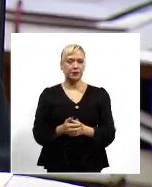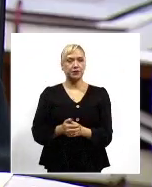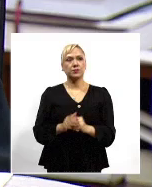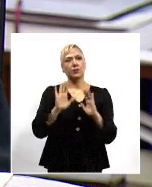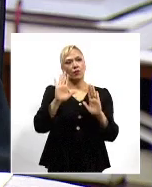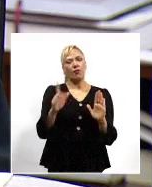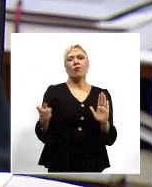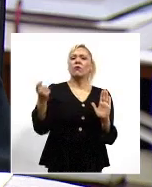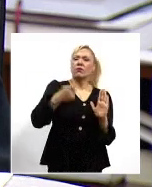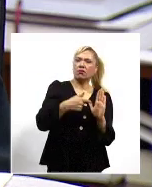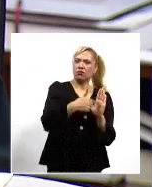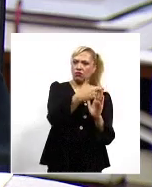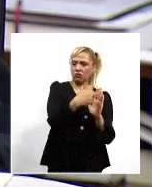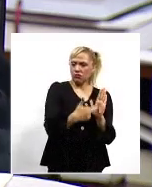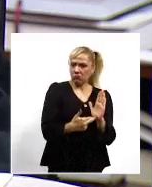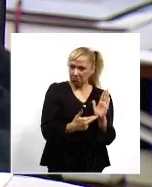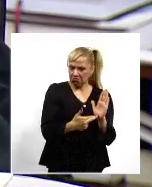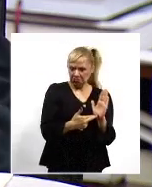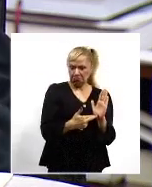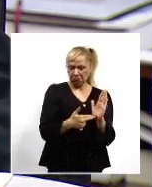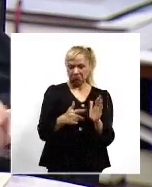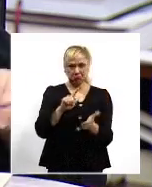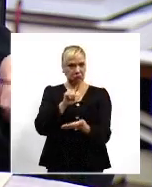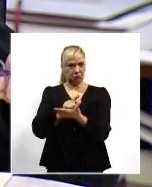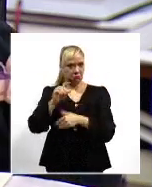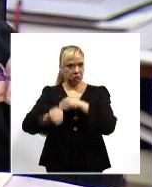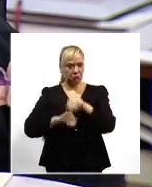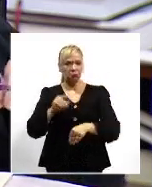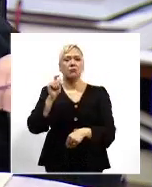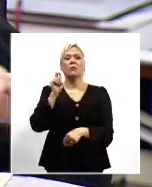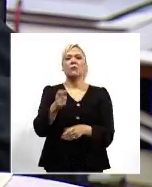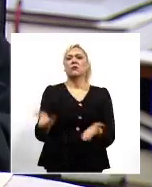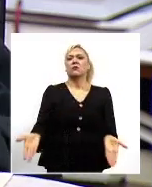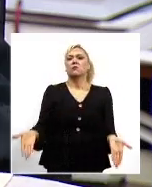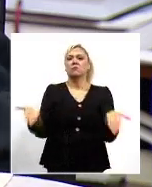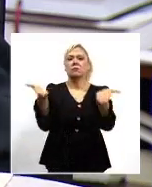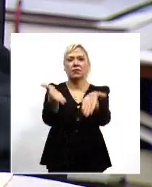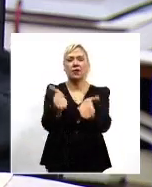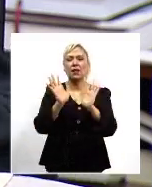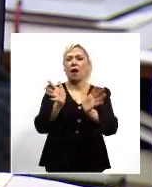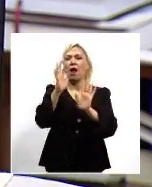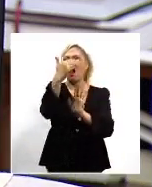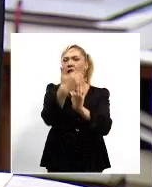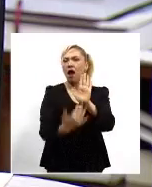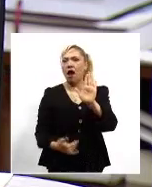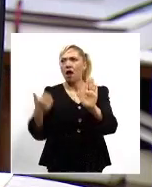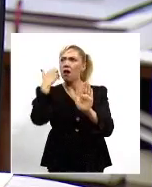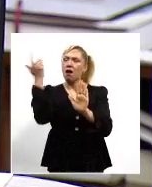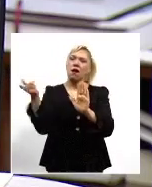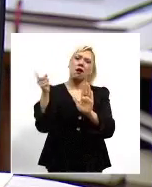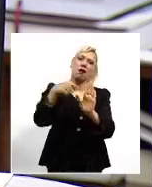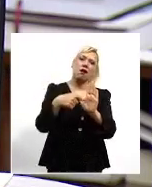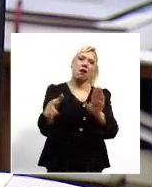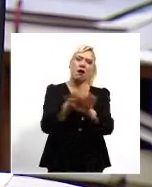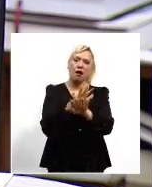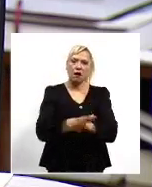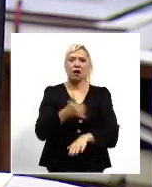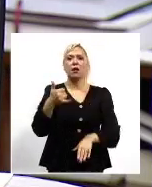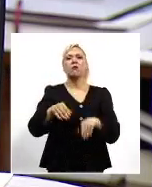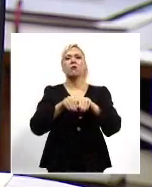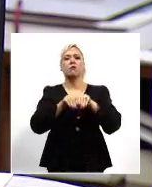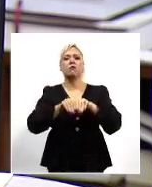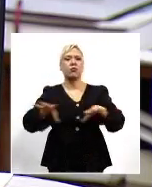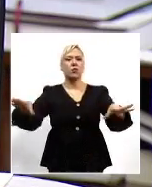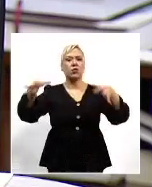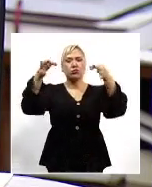técnico dentro del proceso legislativo, como lo son la presentación de la iniciativa, la debida publicación de la orden del día